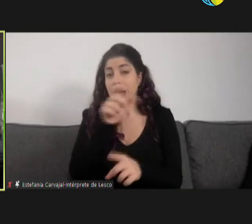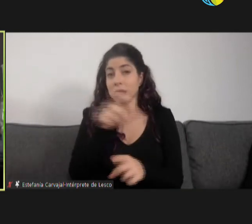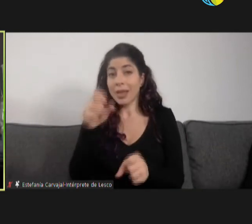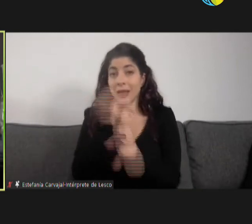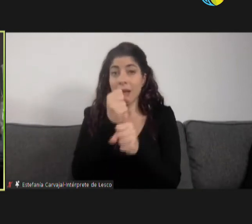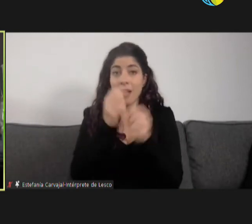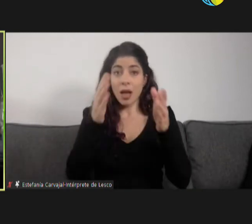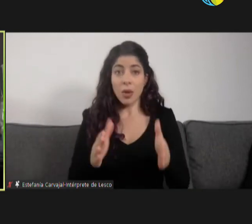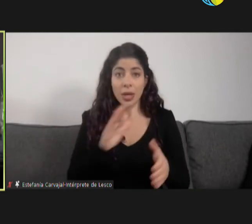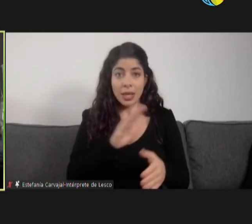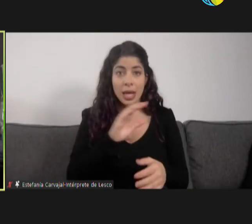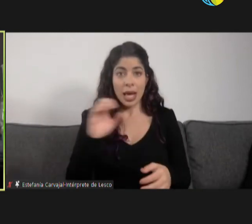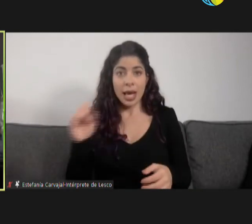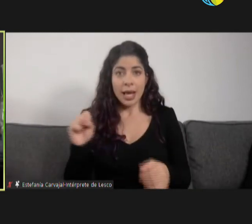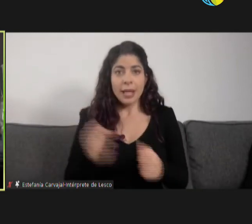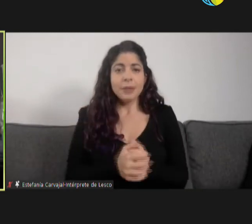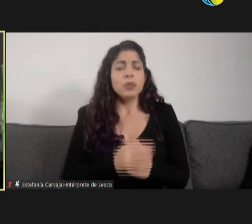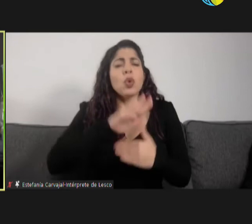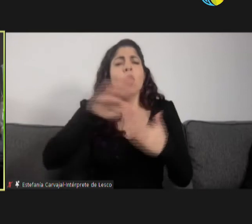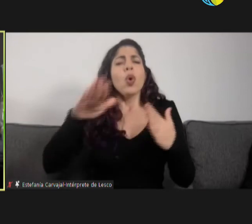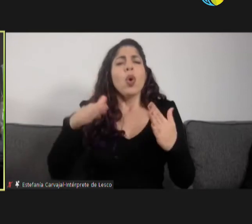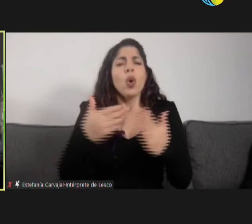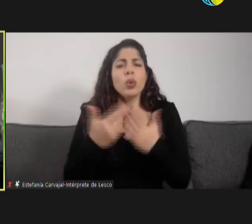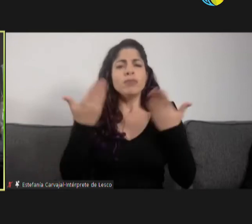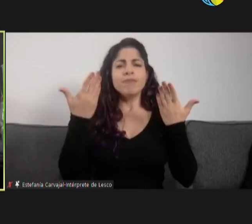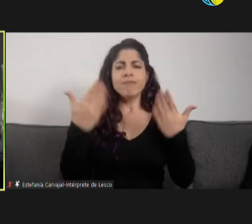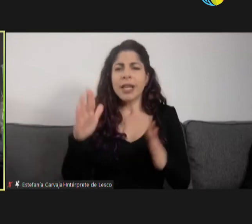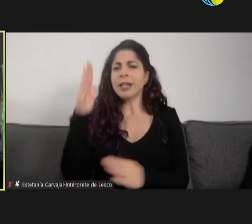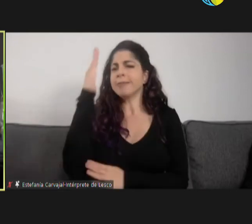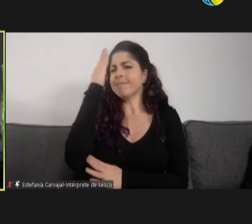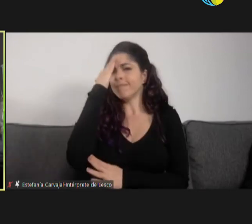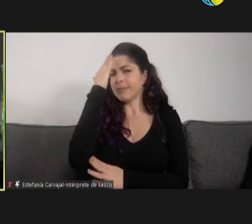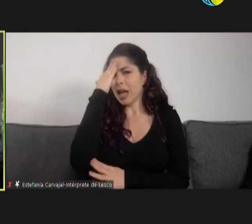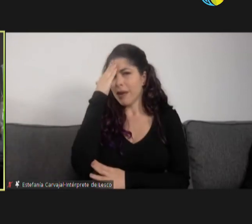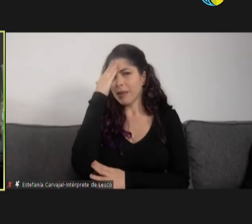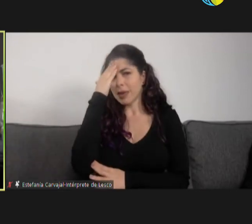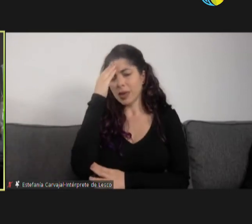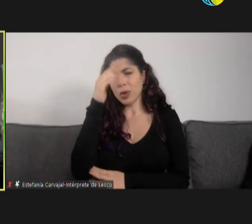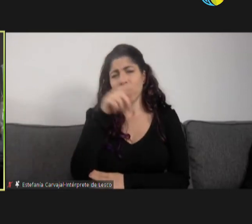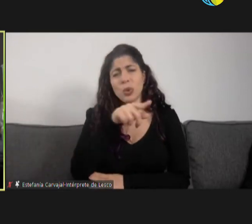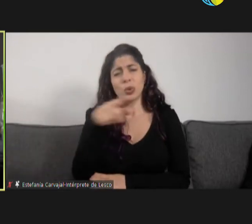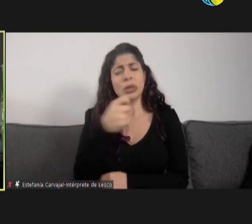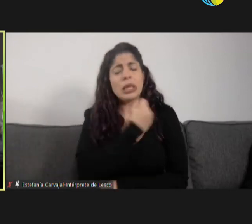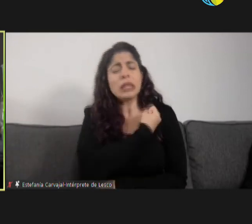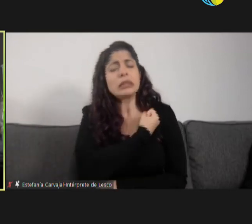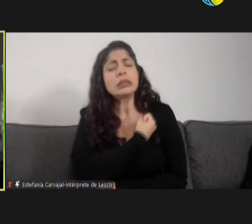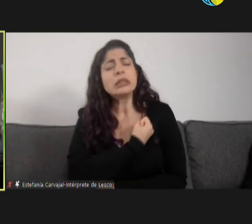Caja. Todos sabemos que están realmente partiéndose el alma,